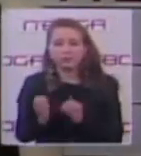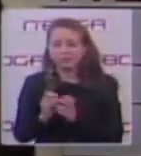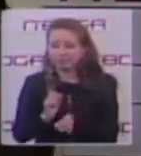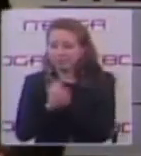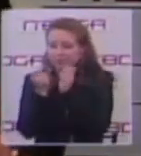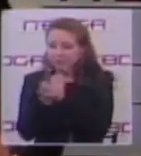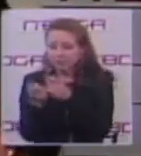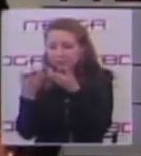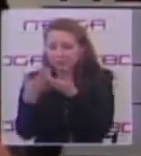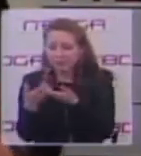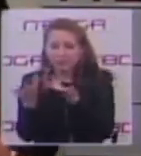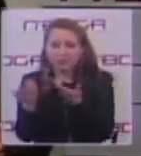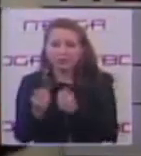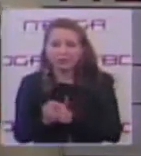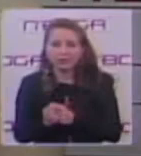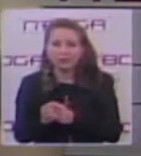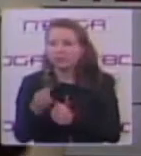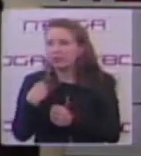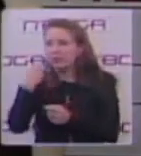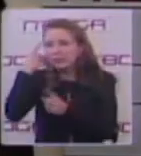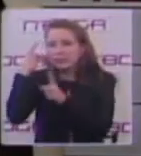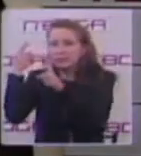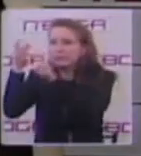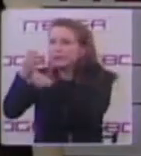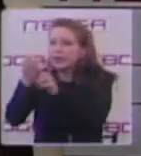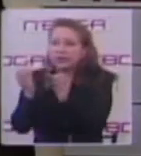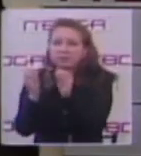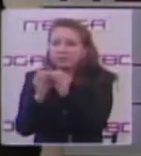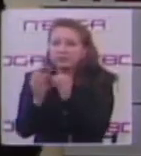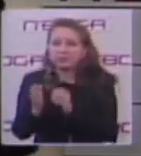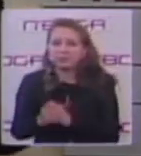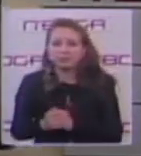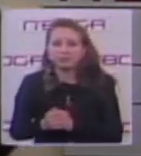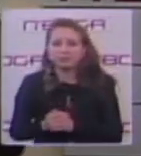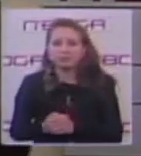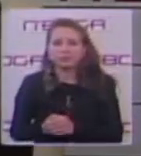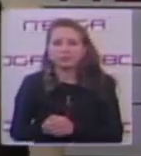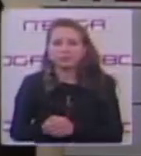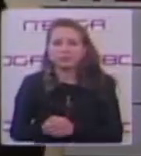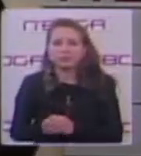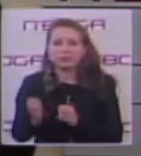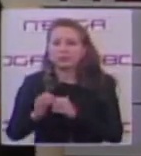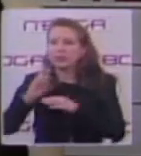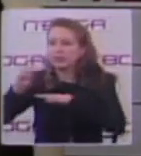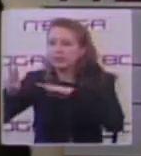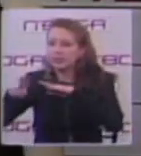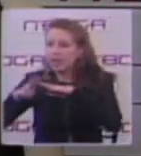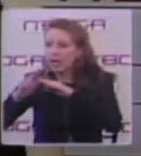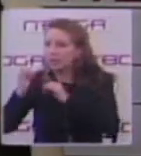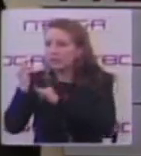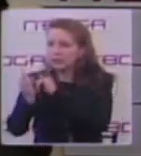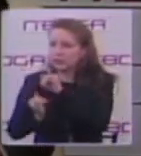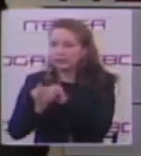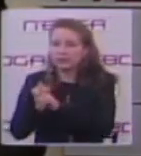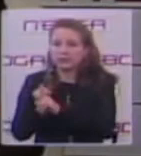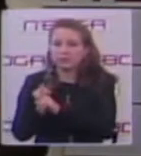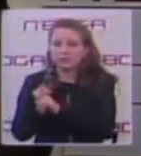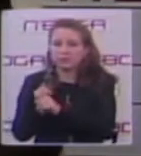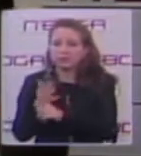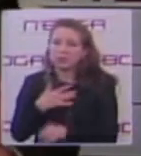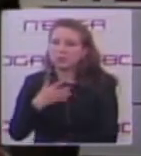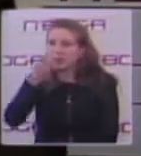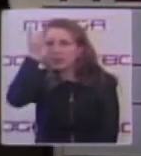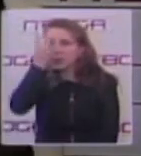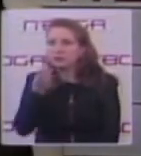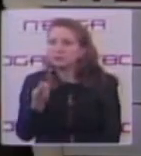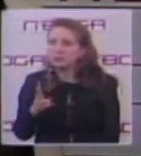la compañía a tener proyecciones hacia nivel nacional y hacia nivel internacional, decidimos